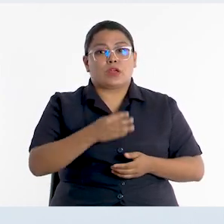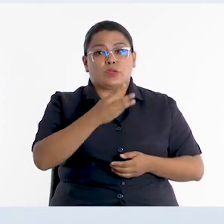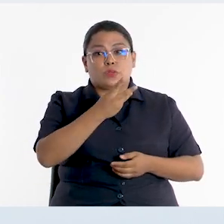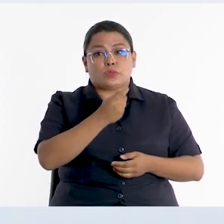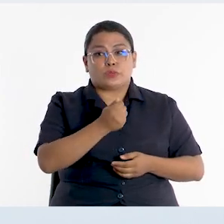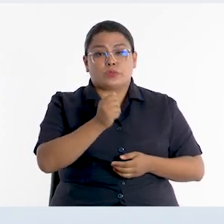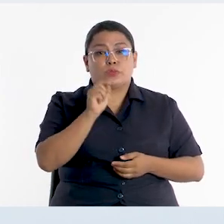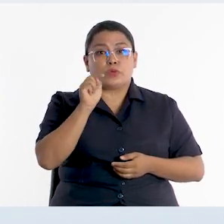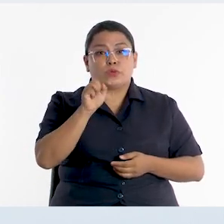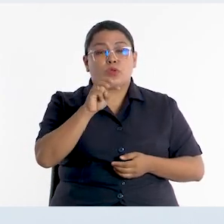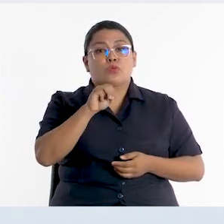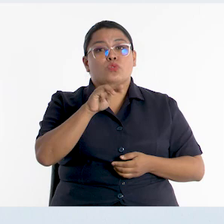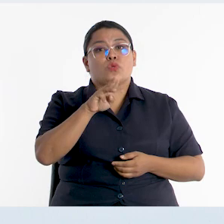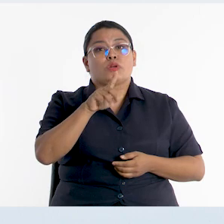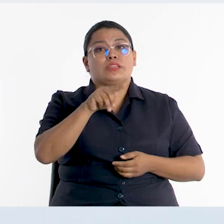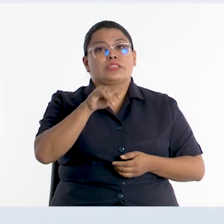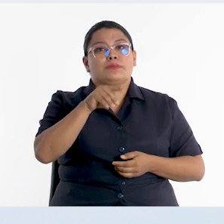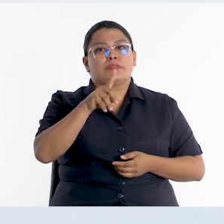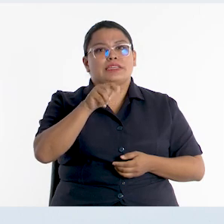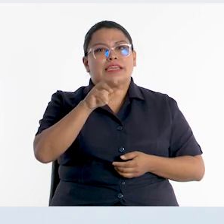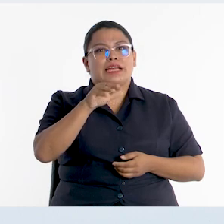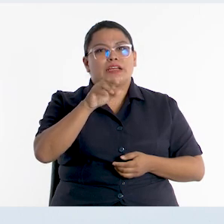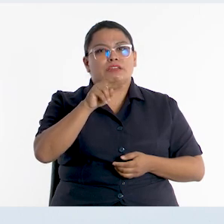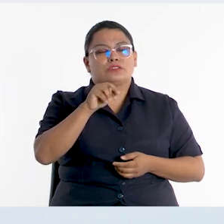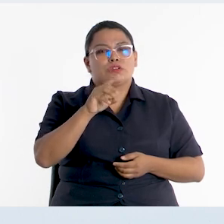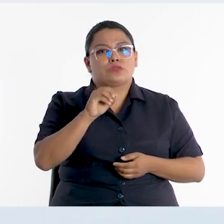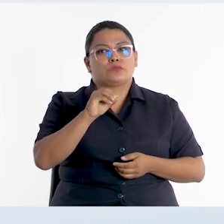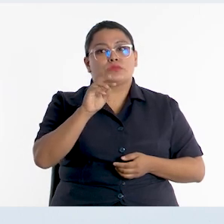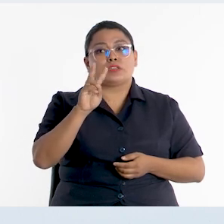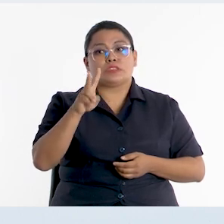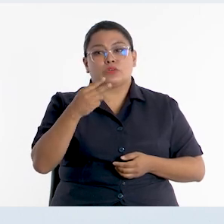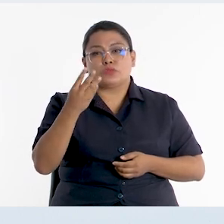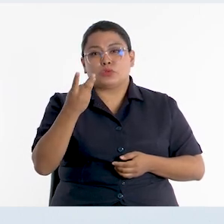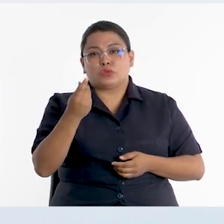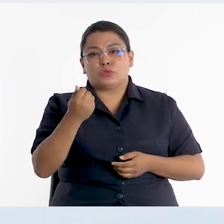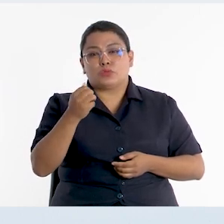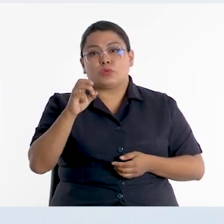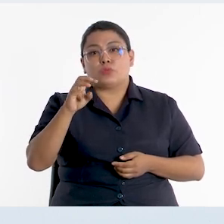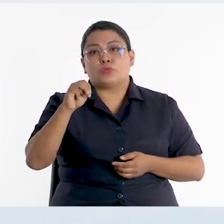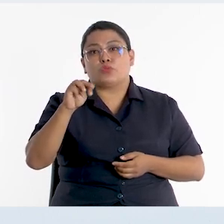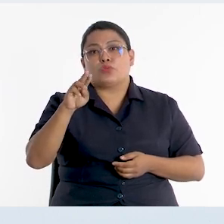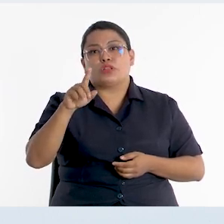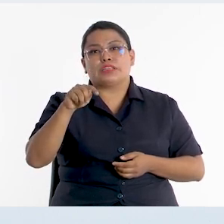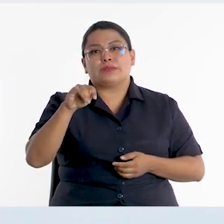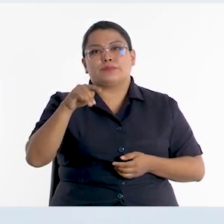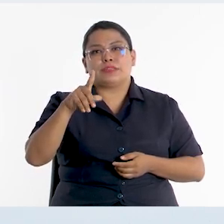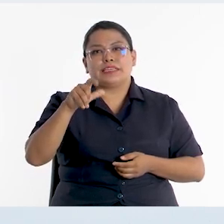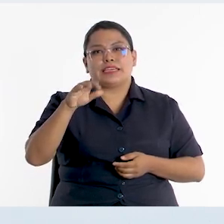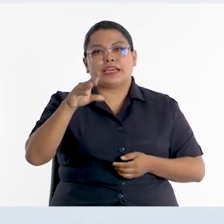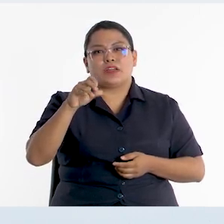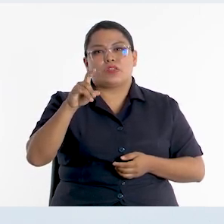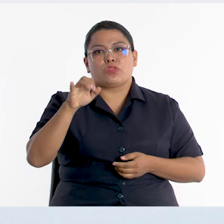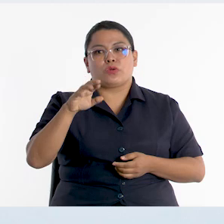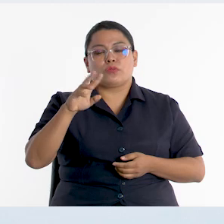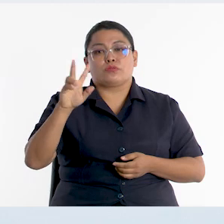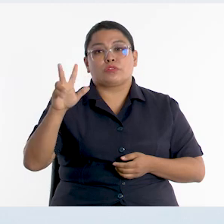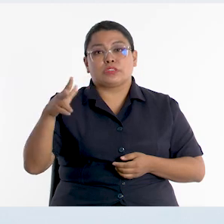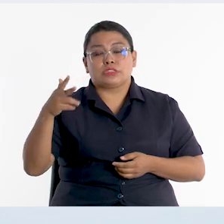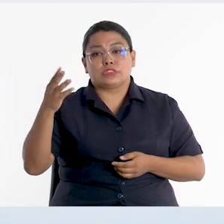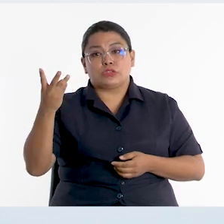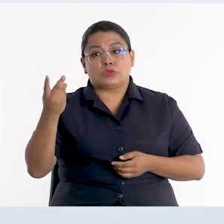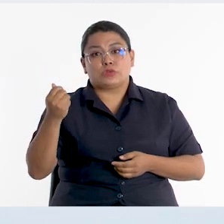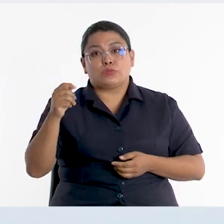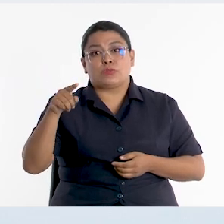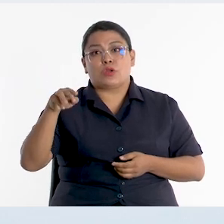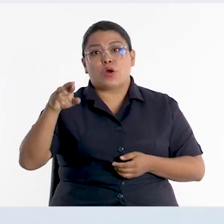se llama multiplicando. El segundo número se llama multiplicador y el tercer número se